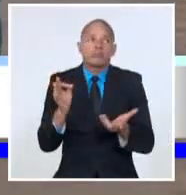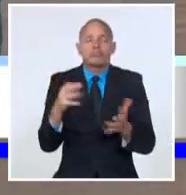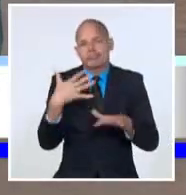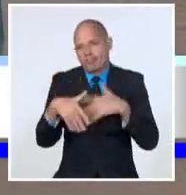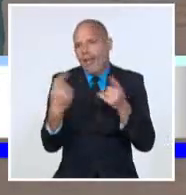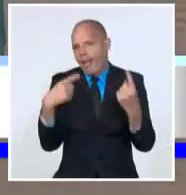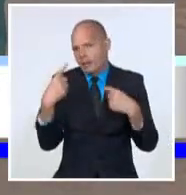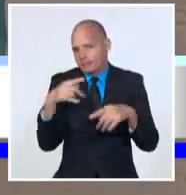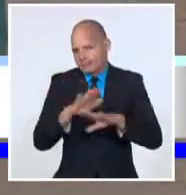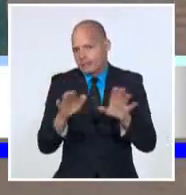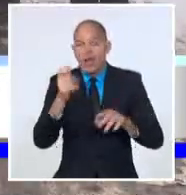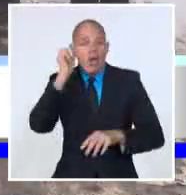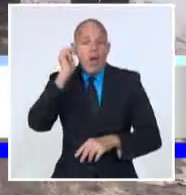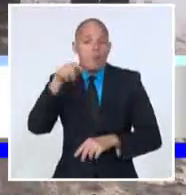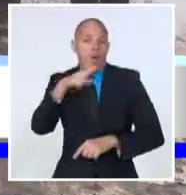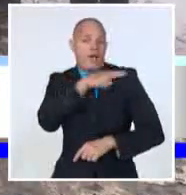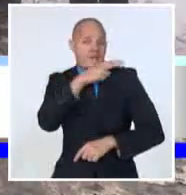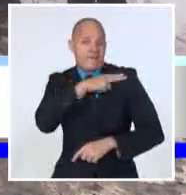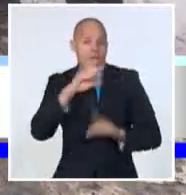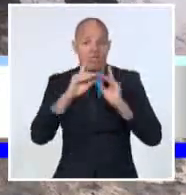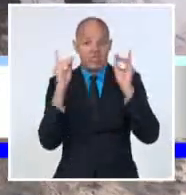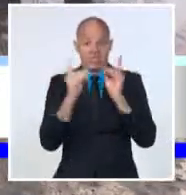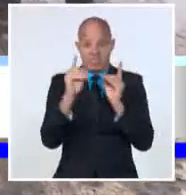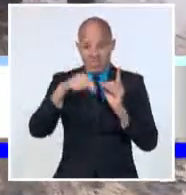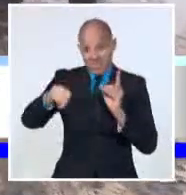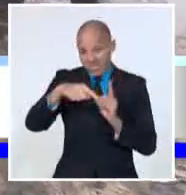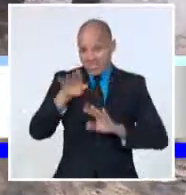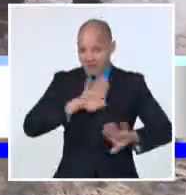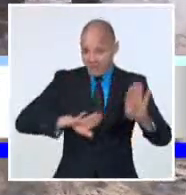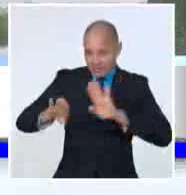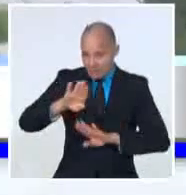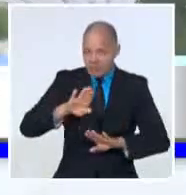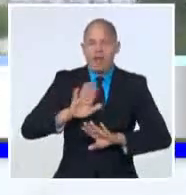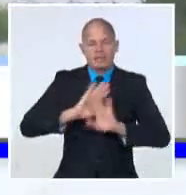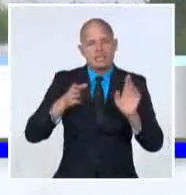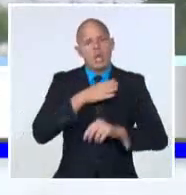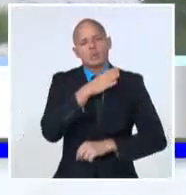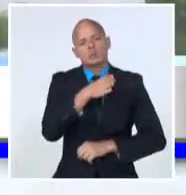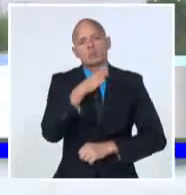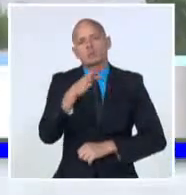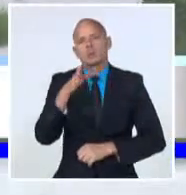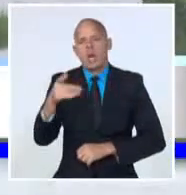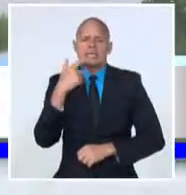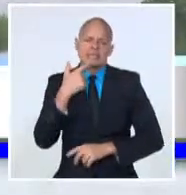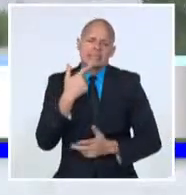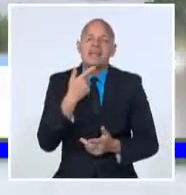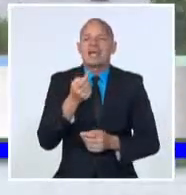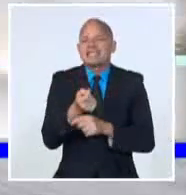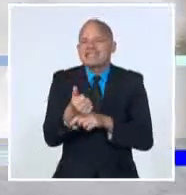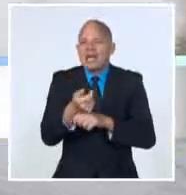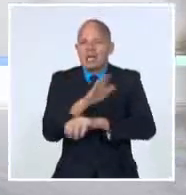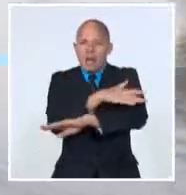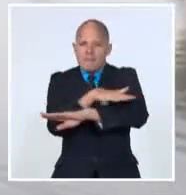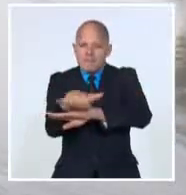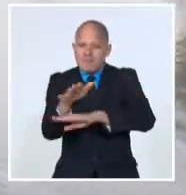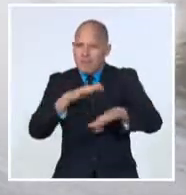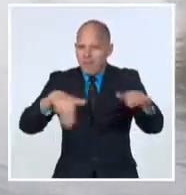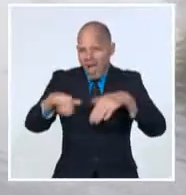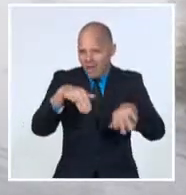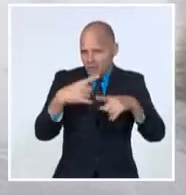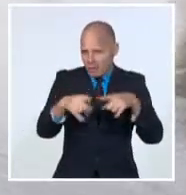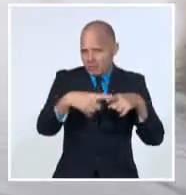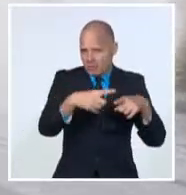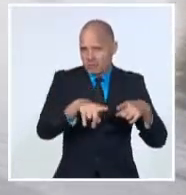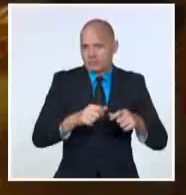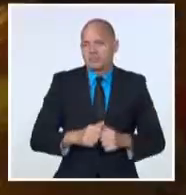de Defensa Provincial, Yuniaski Crespo Vaquero, durante un recorrido por localidades vulnerables a las penetraciones del mar en la costa